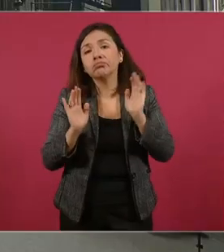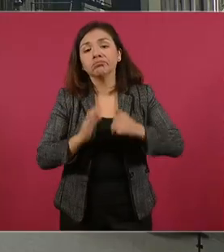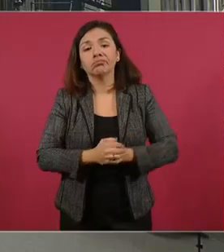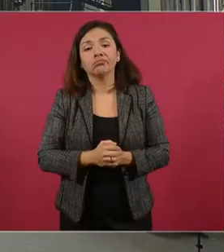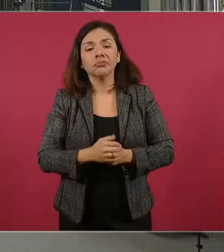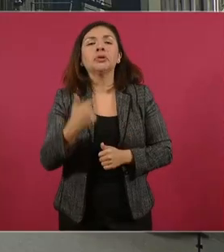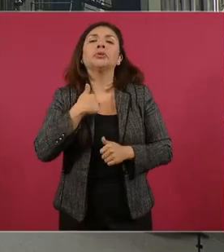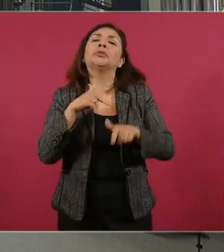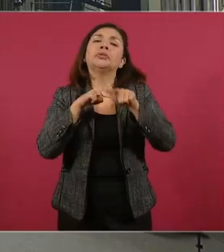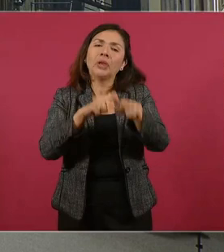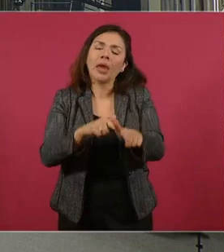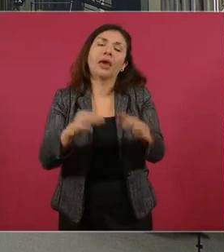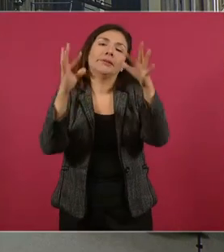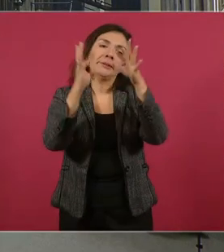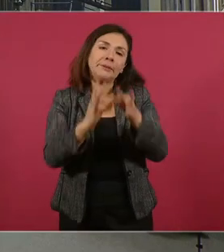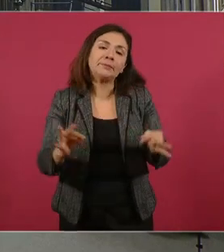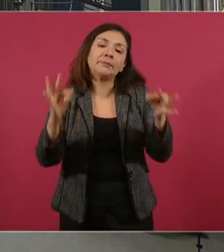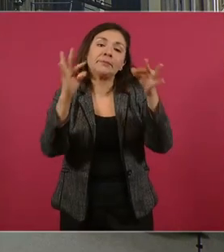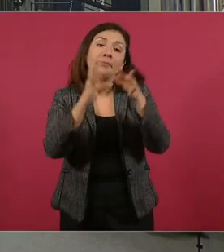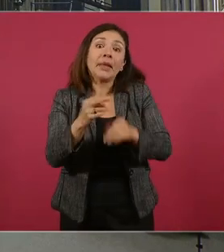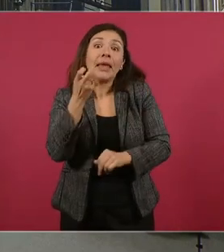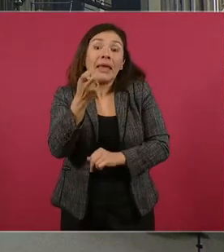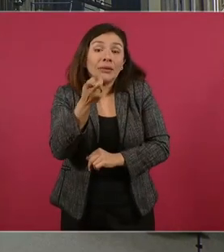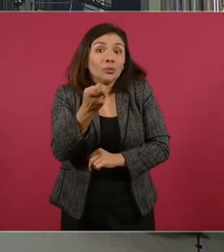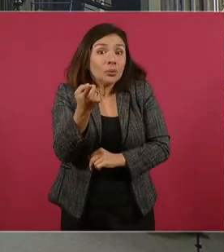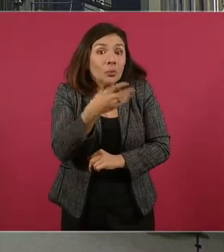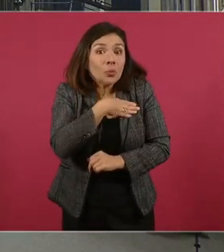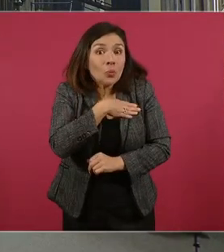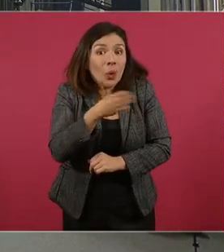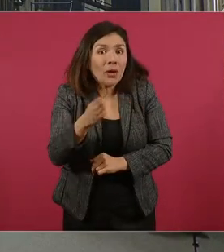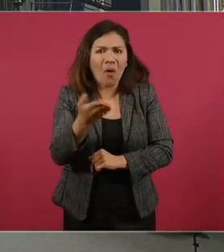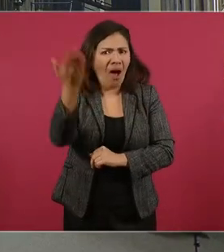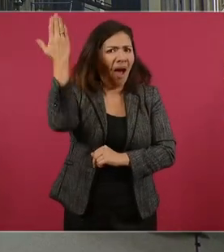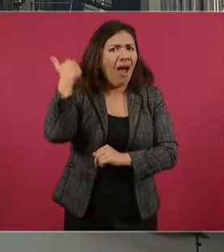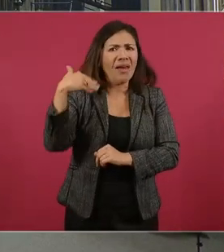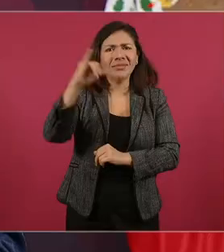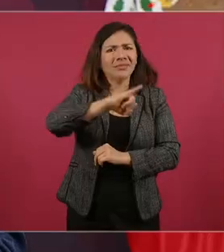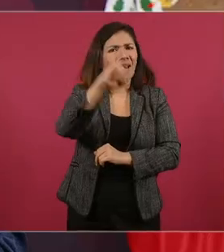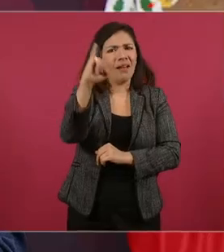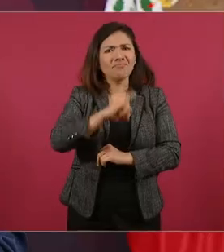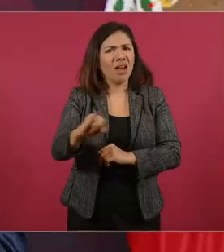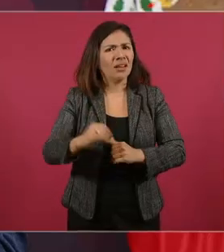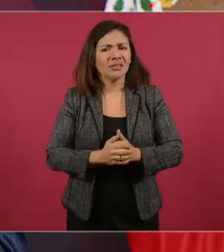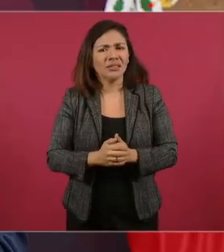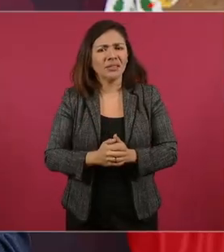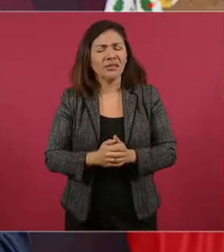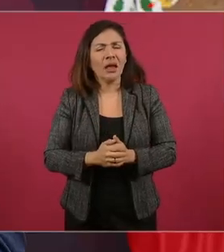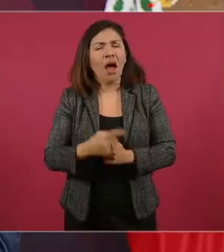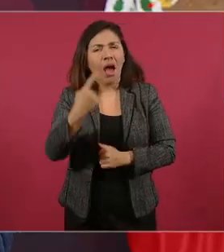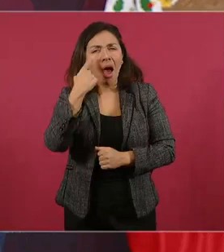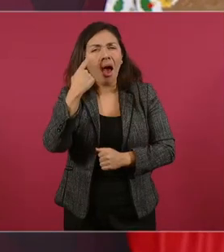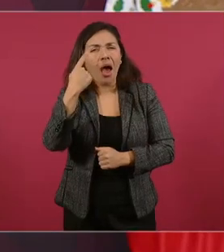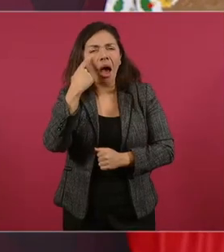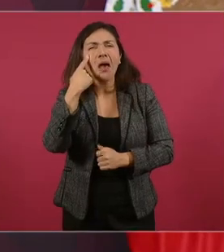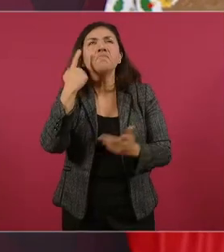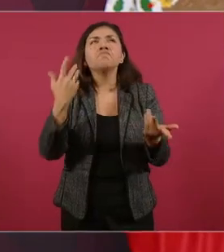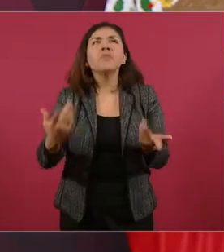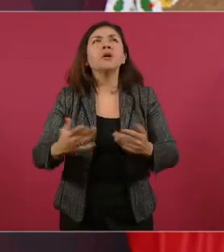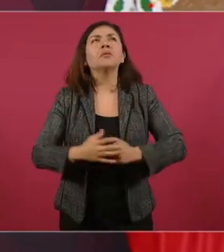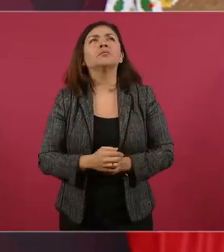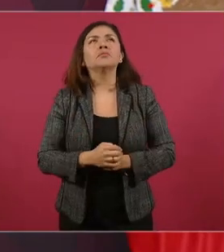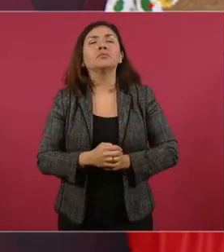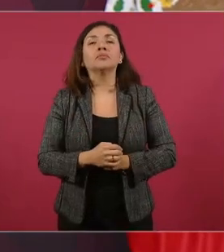Y ahí vamos a estar. Y esto es muy bueno, no se daba antes. Cada cuánto